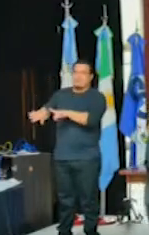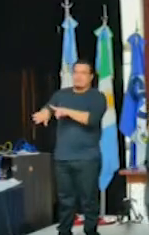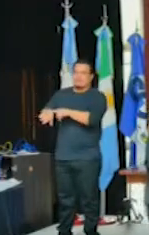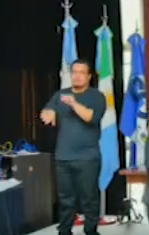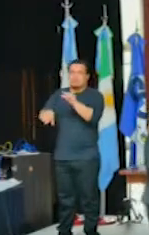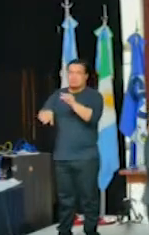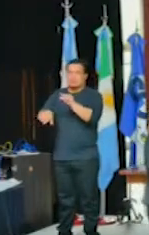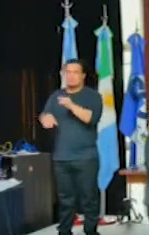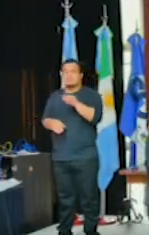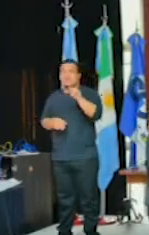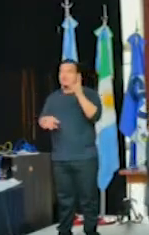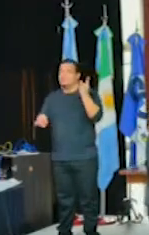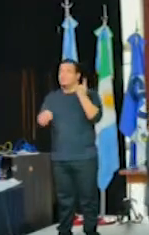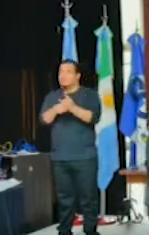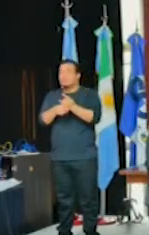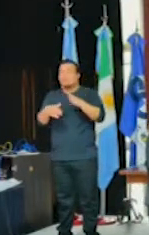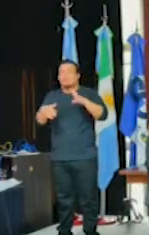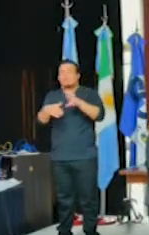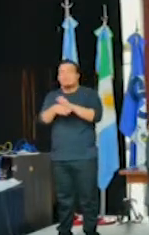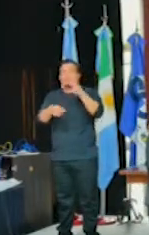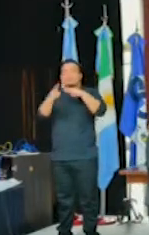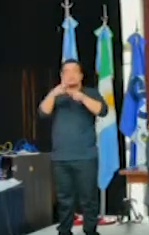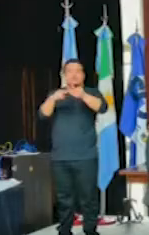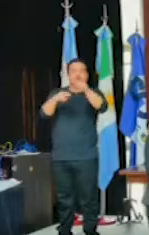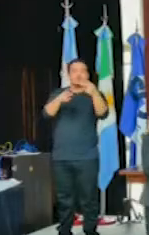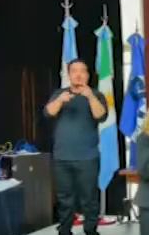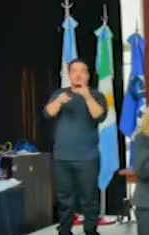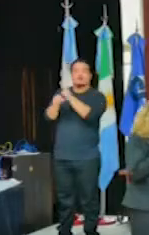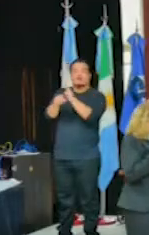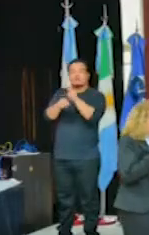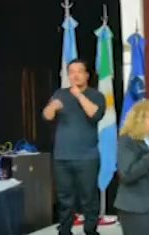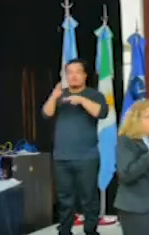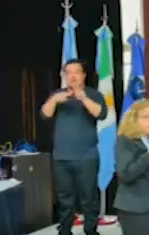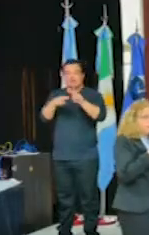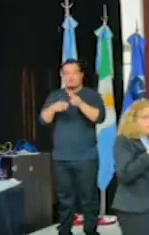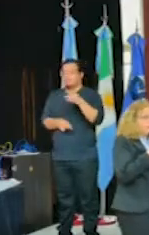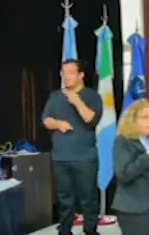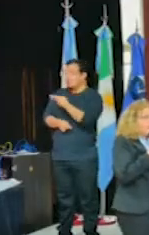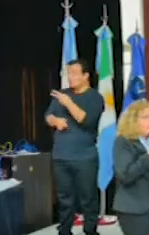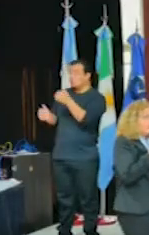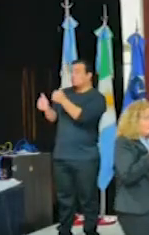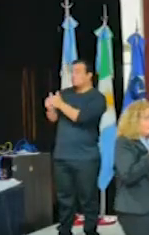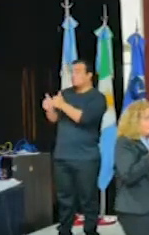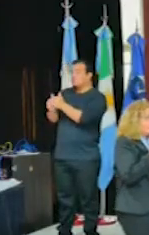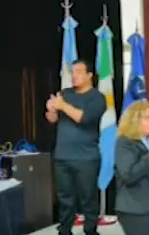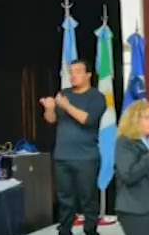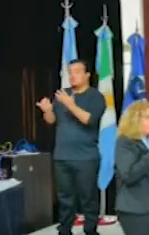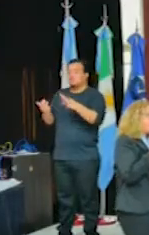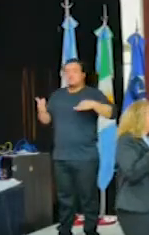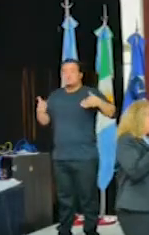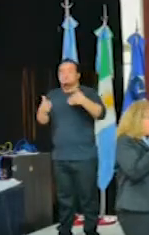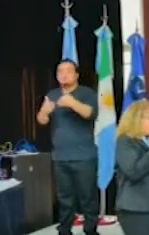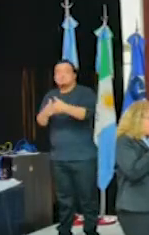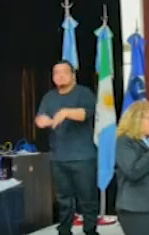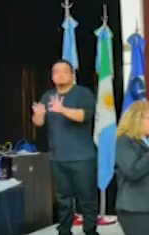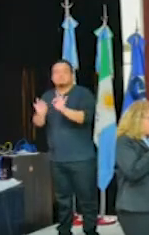que la cuide. Ella era buena, mi compañera de siempre, en las buenas, en las malas, incondicional. Me duele el alma.